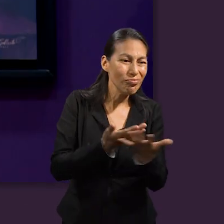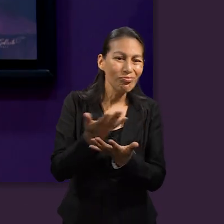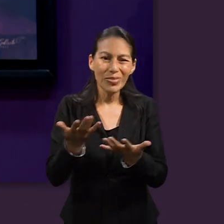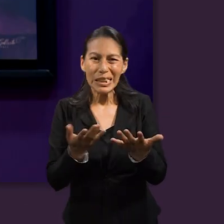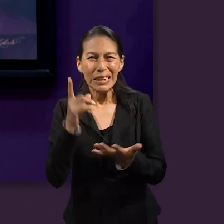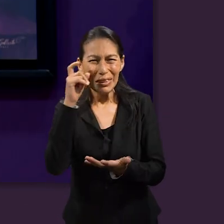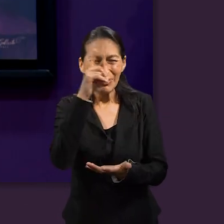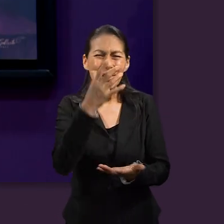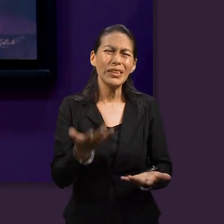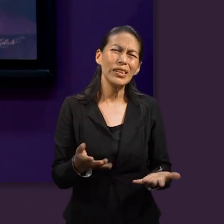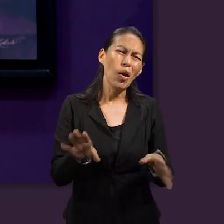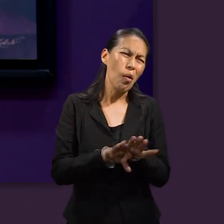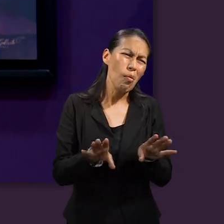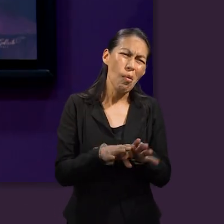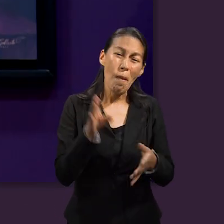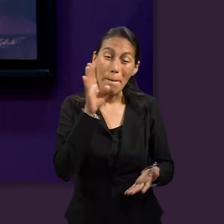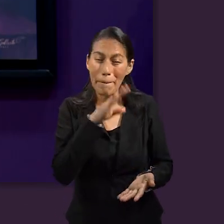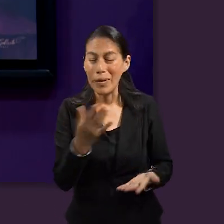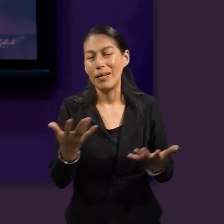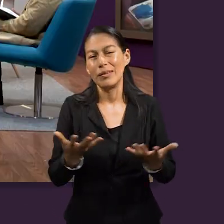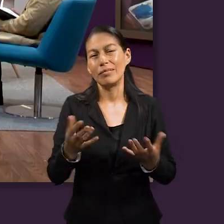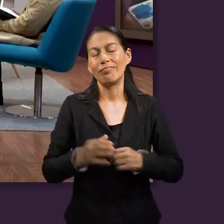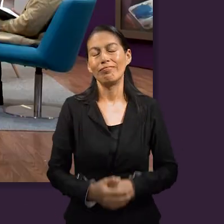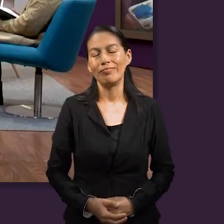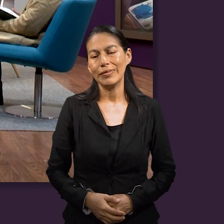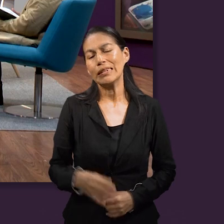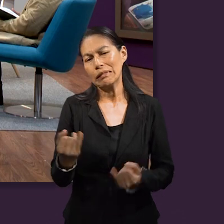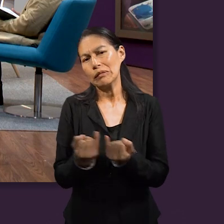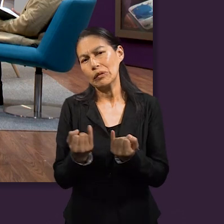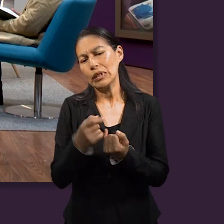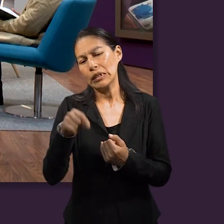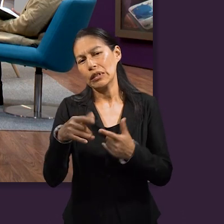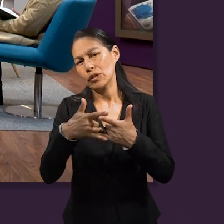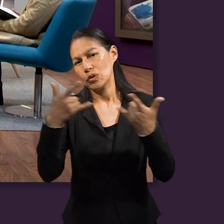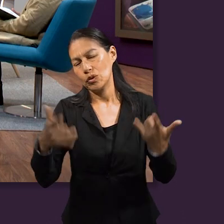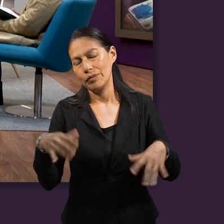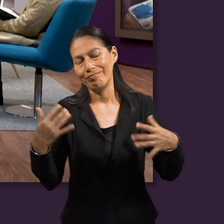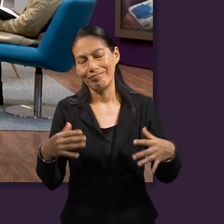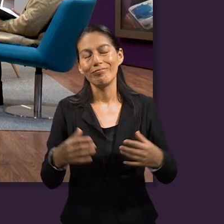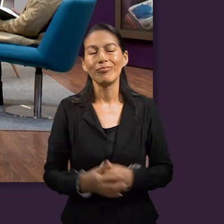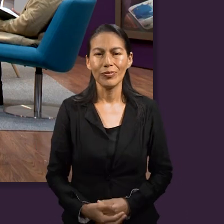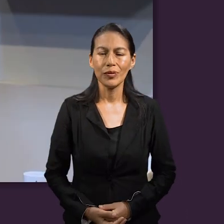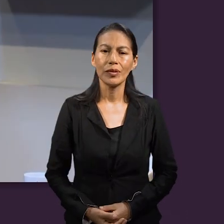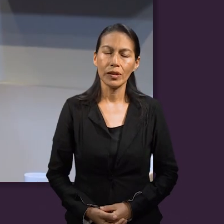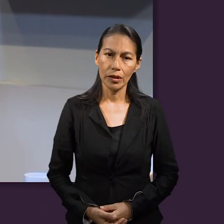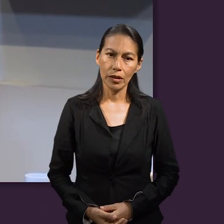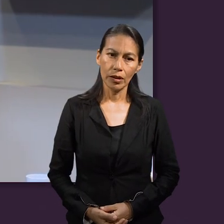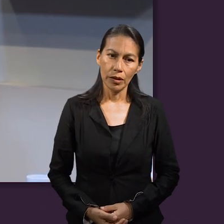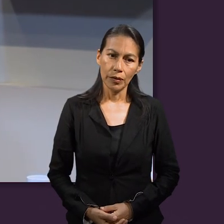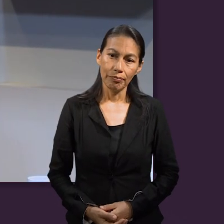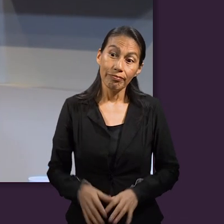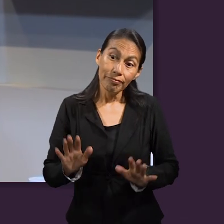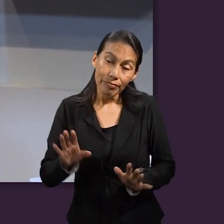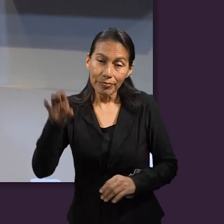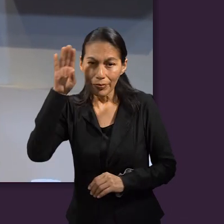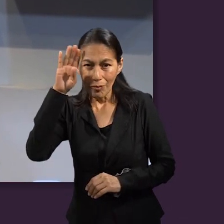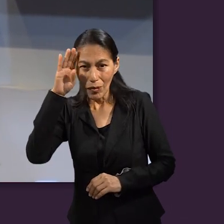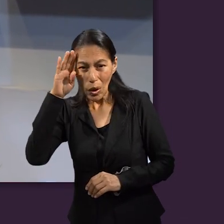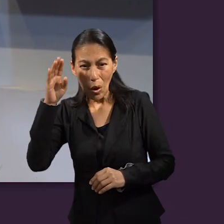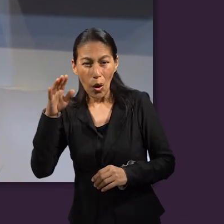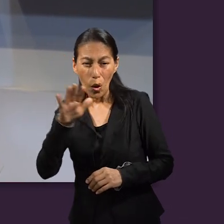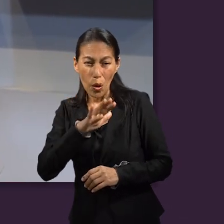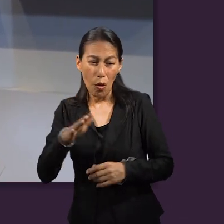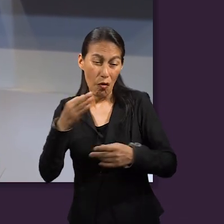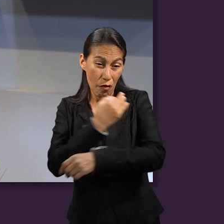la reputación y el honor de nuestra familia y como en este caso no y es que tal vez la